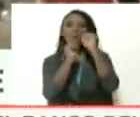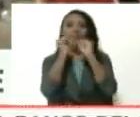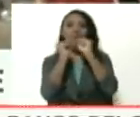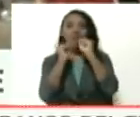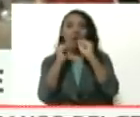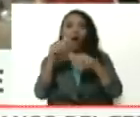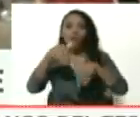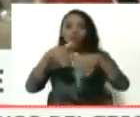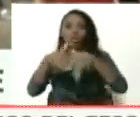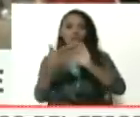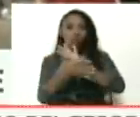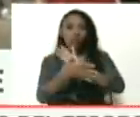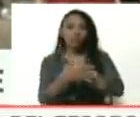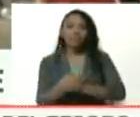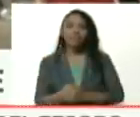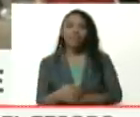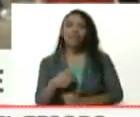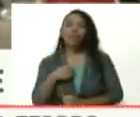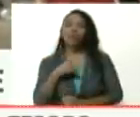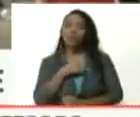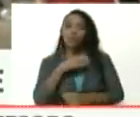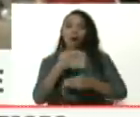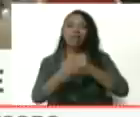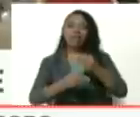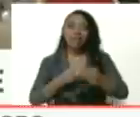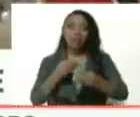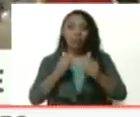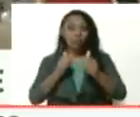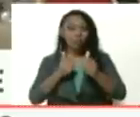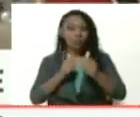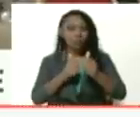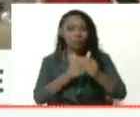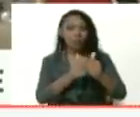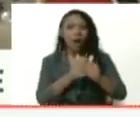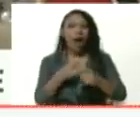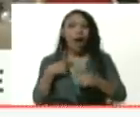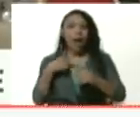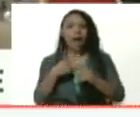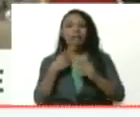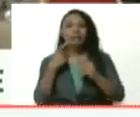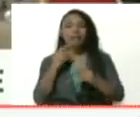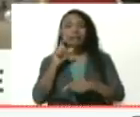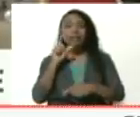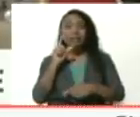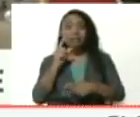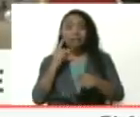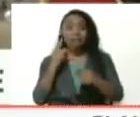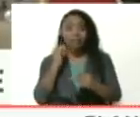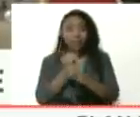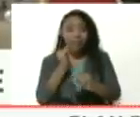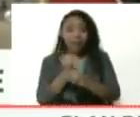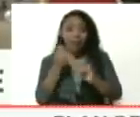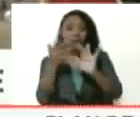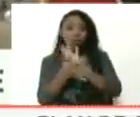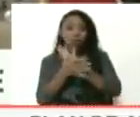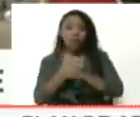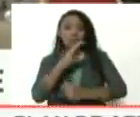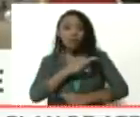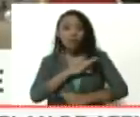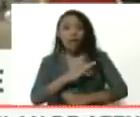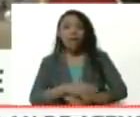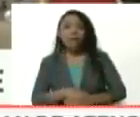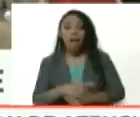votación. Hemos estado haciendo seguimiento también a las redes sociales y, por supuesto, hay quienes